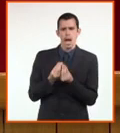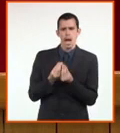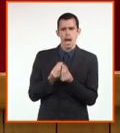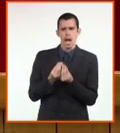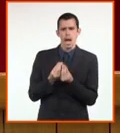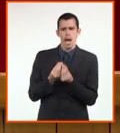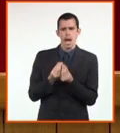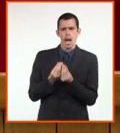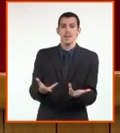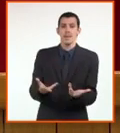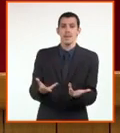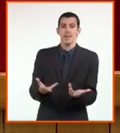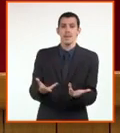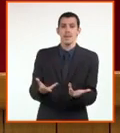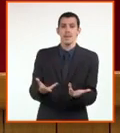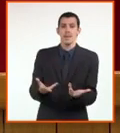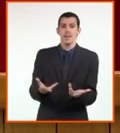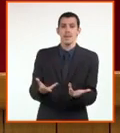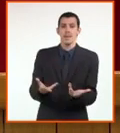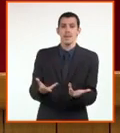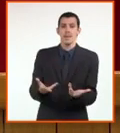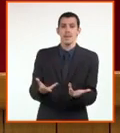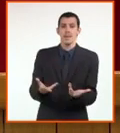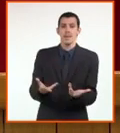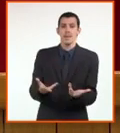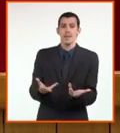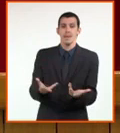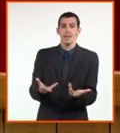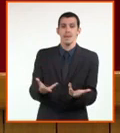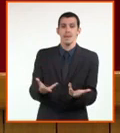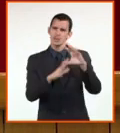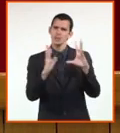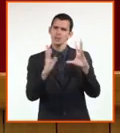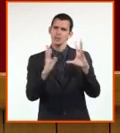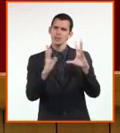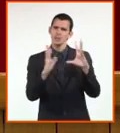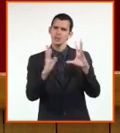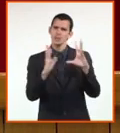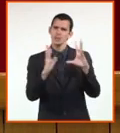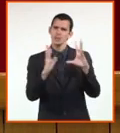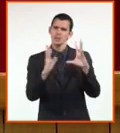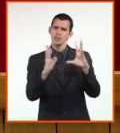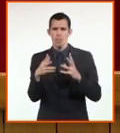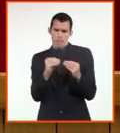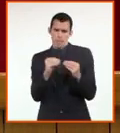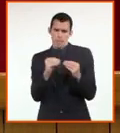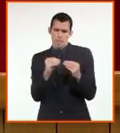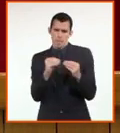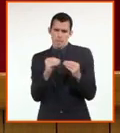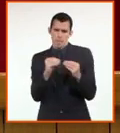irreductiblemente comprometida con el proceso revolucionario como el más digno resultado del programa